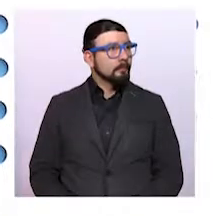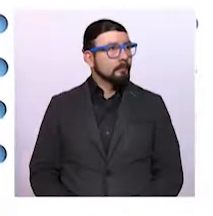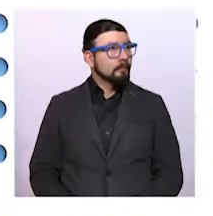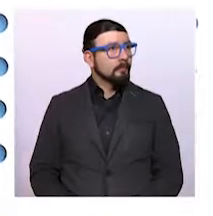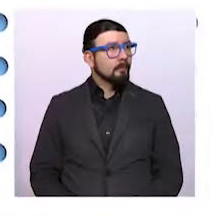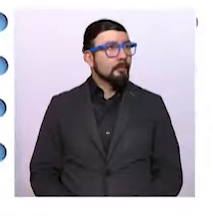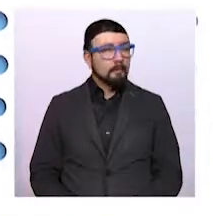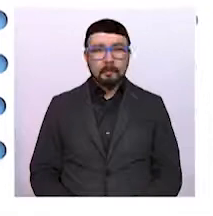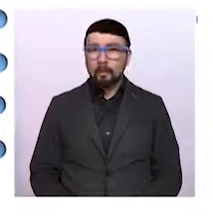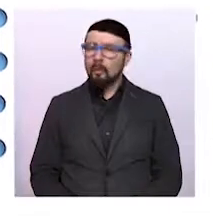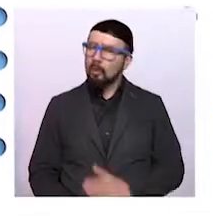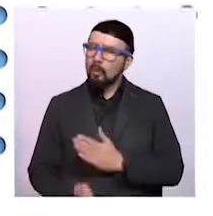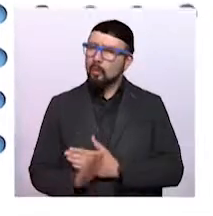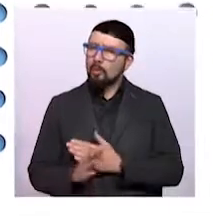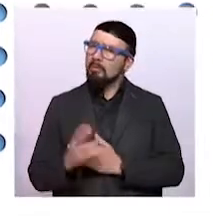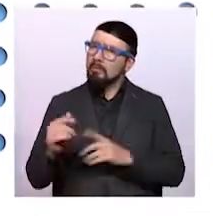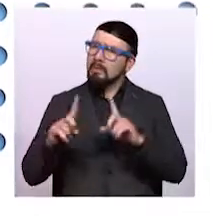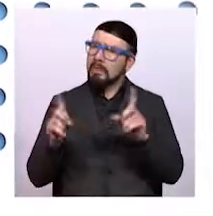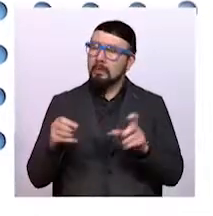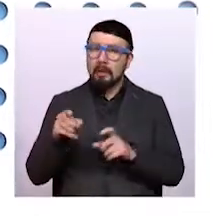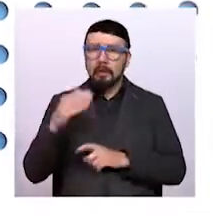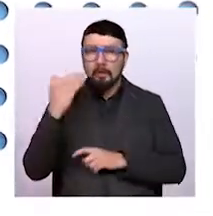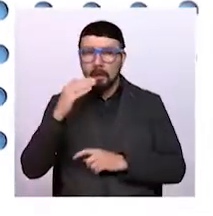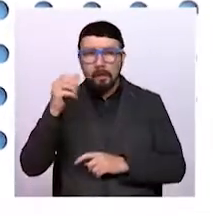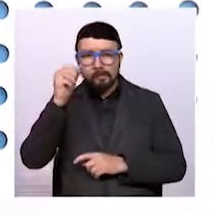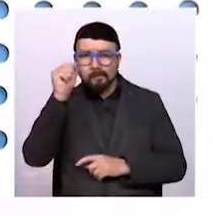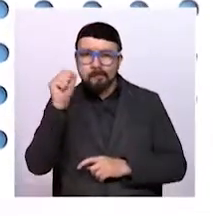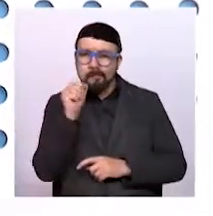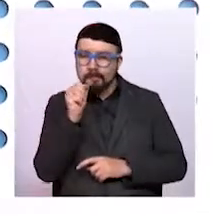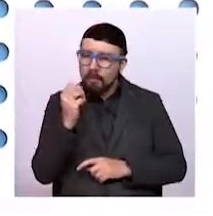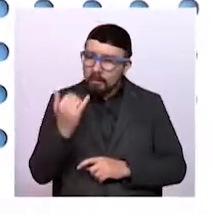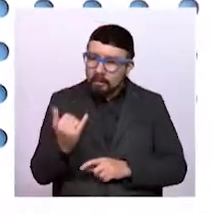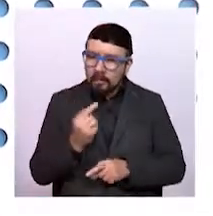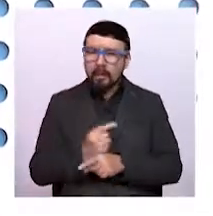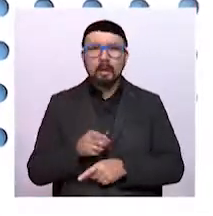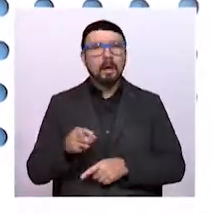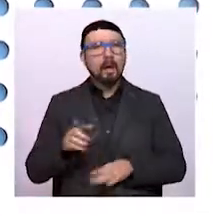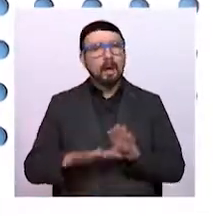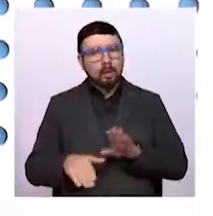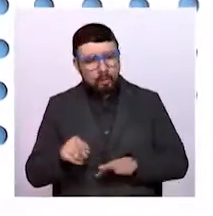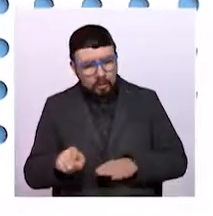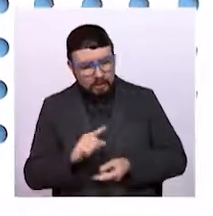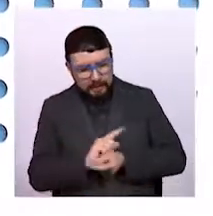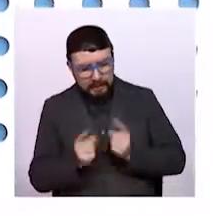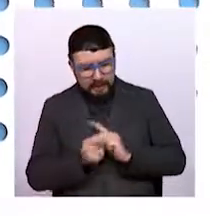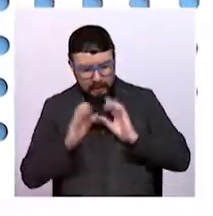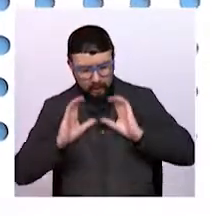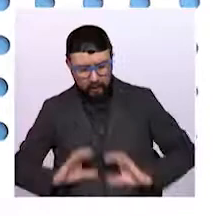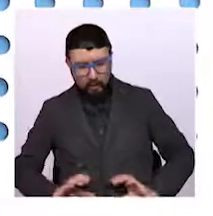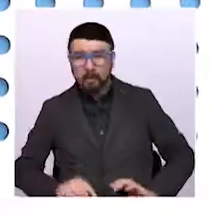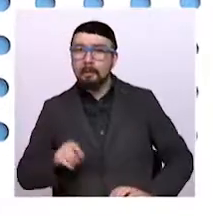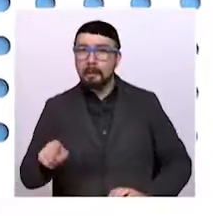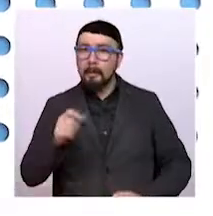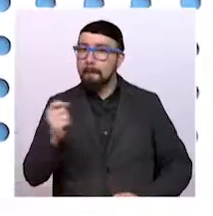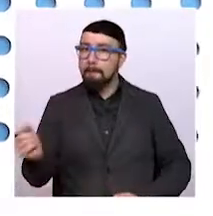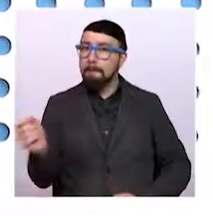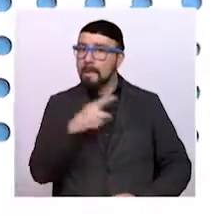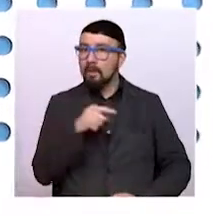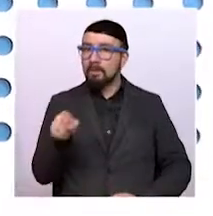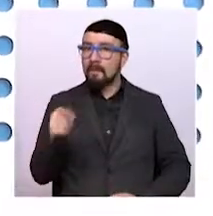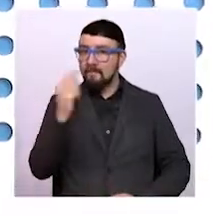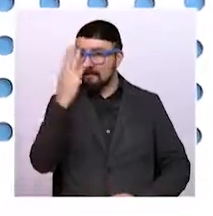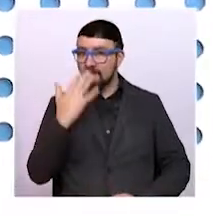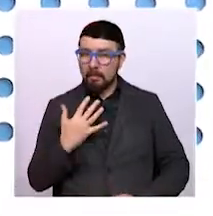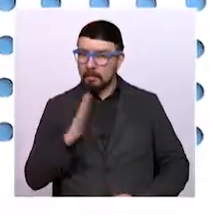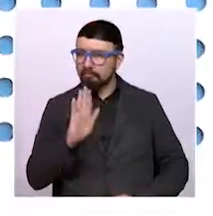regresamos para hablar de las mujeres embarazadas de los cambios que suceden y vamos a responder nuestra pregunta de facebook live antes de hablar